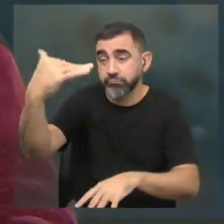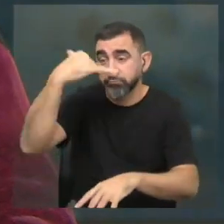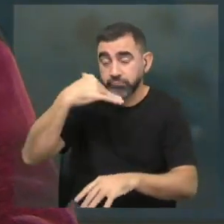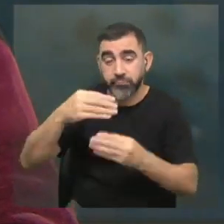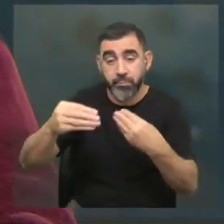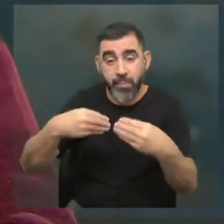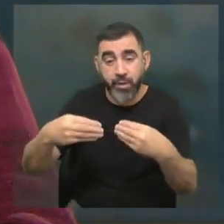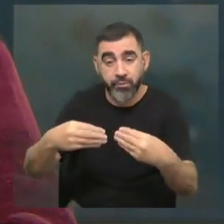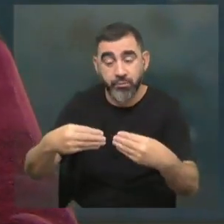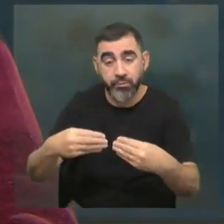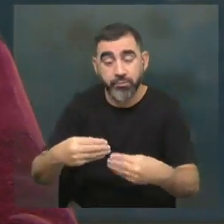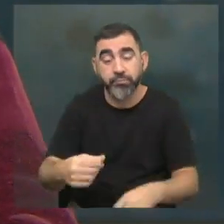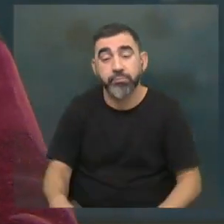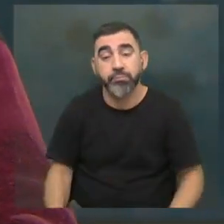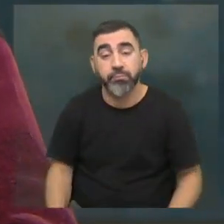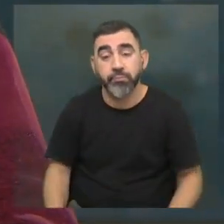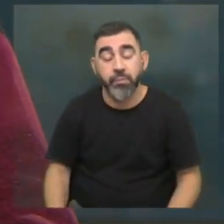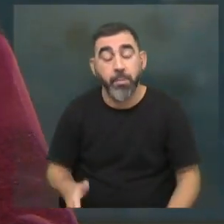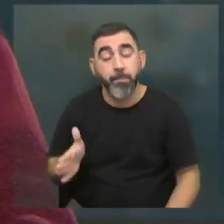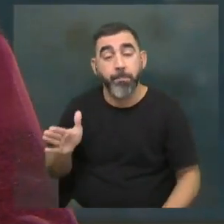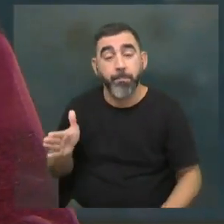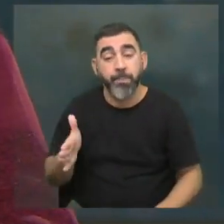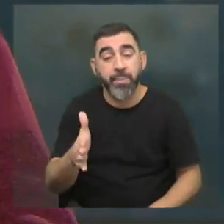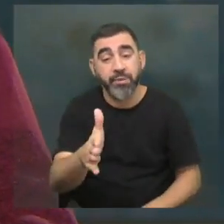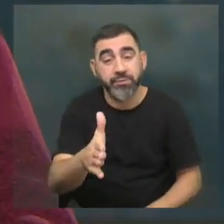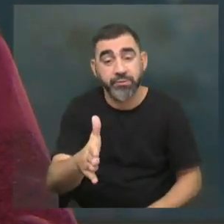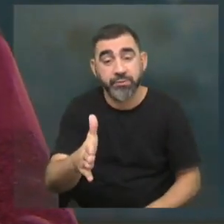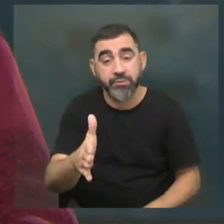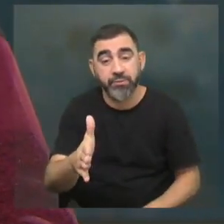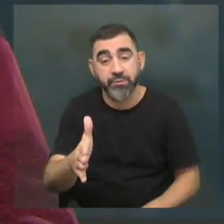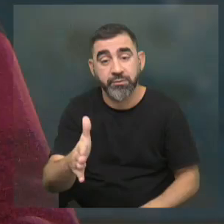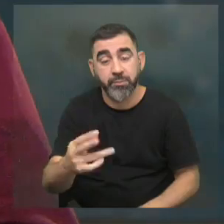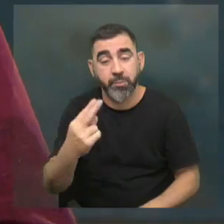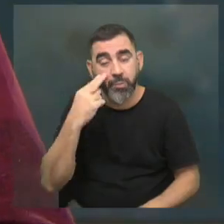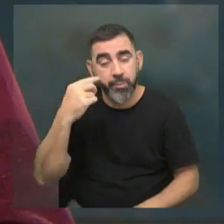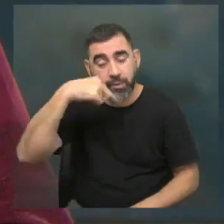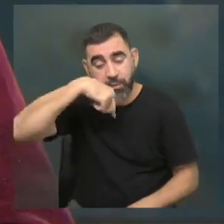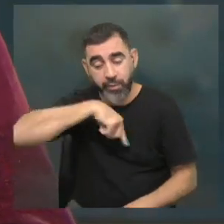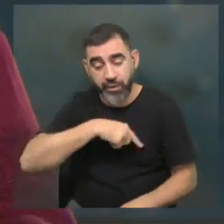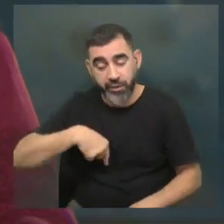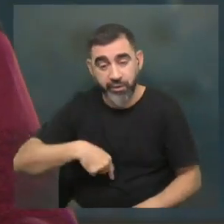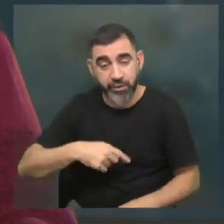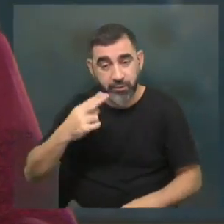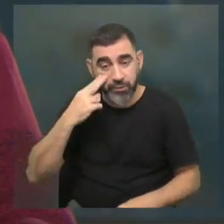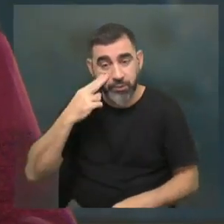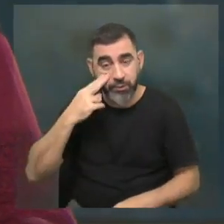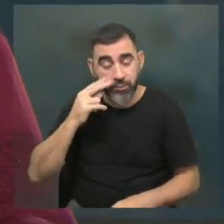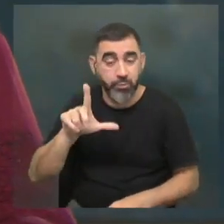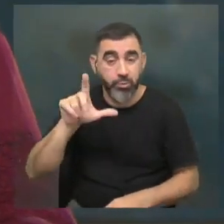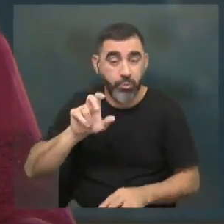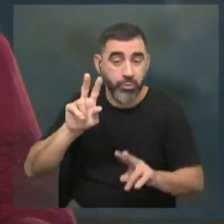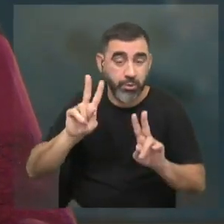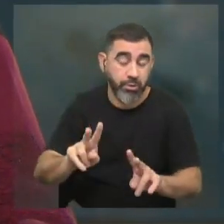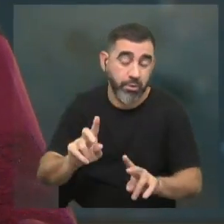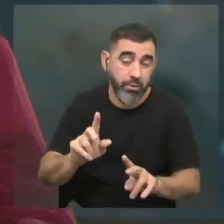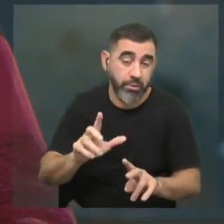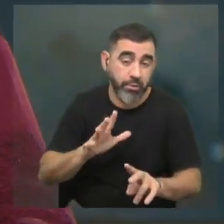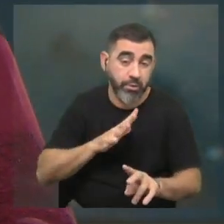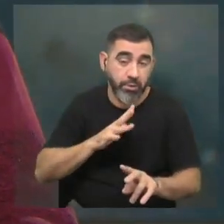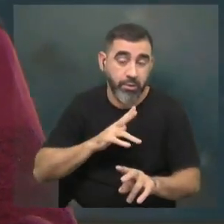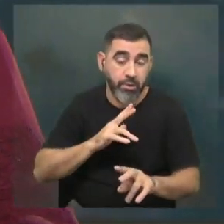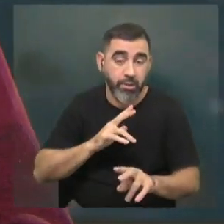determinadas condiciones este carbono se transformaba en una fibra muy resistente, pero a su vez liviana y flexible. Bien. Estas